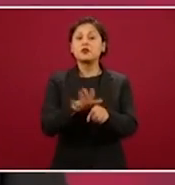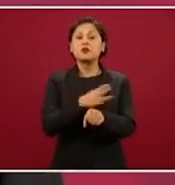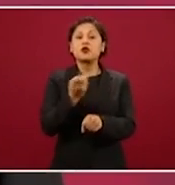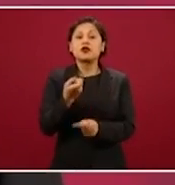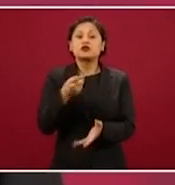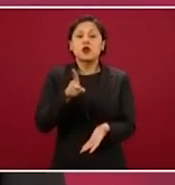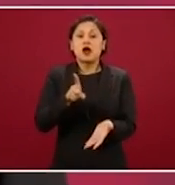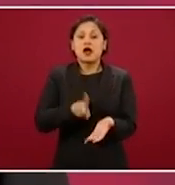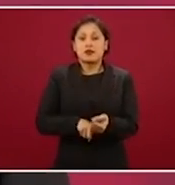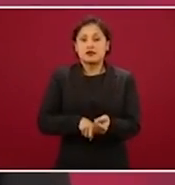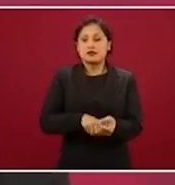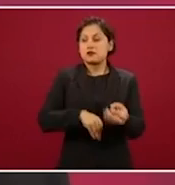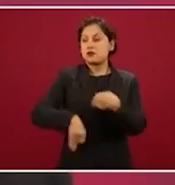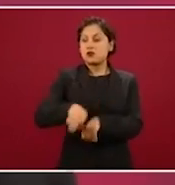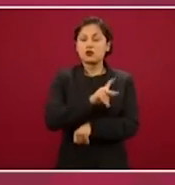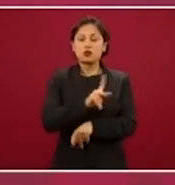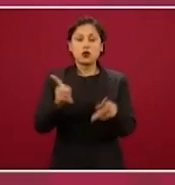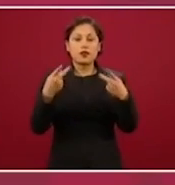autolimitarnos.